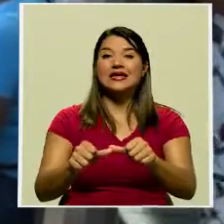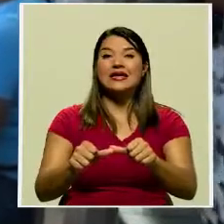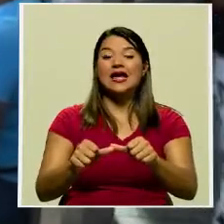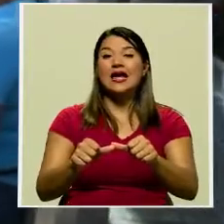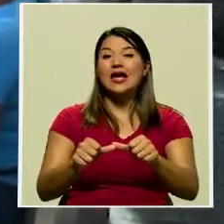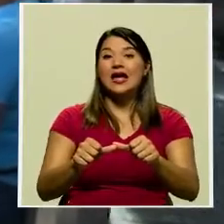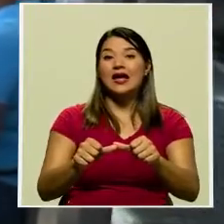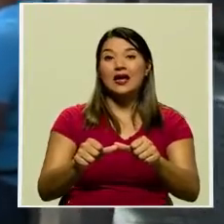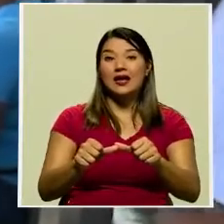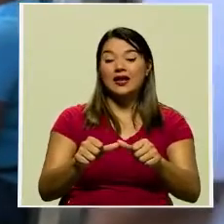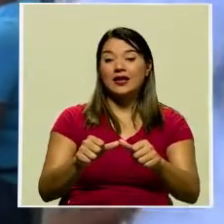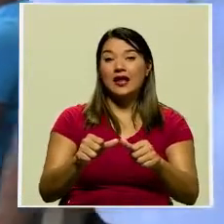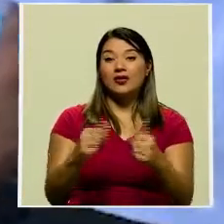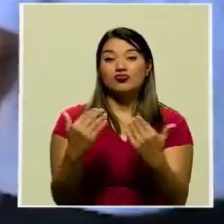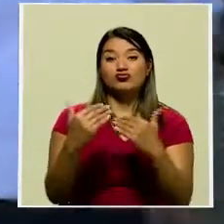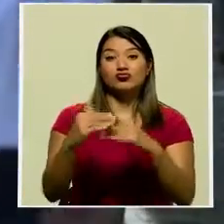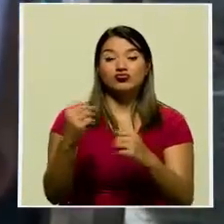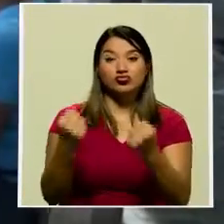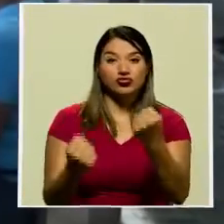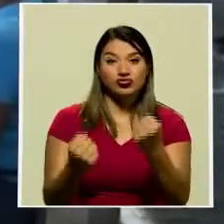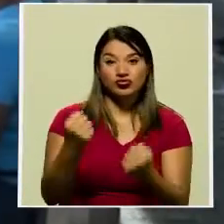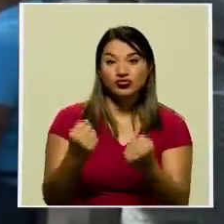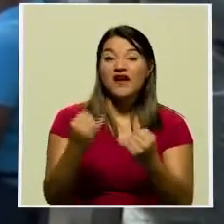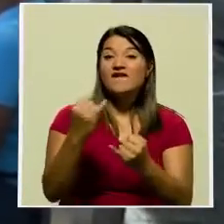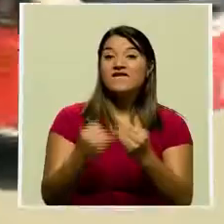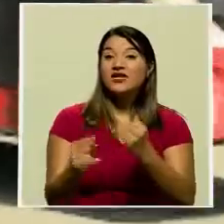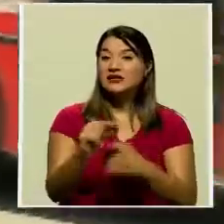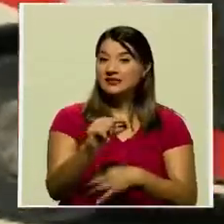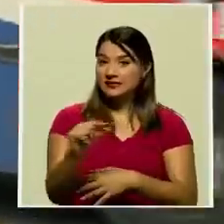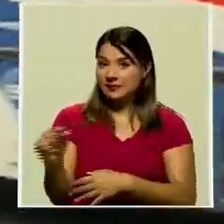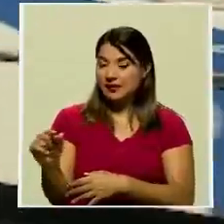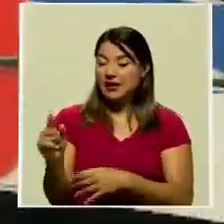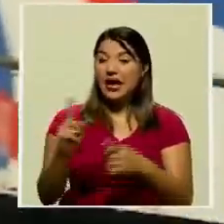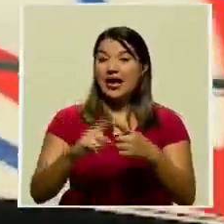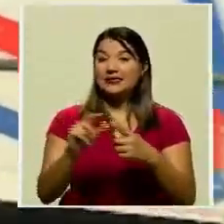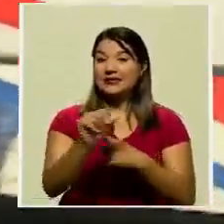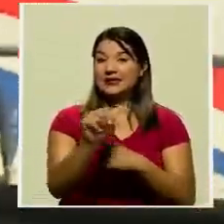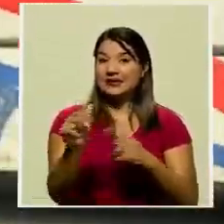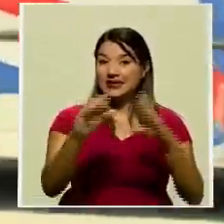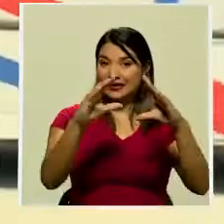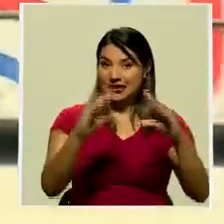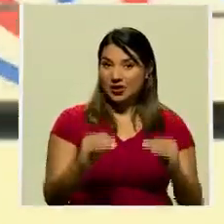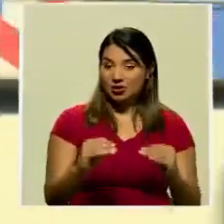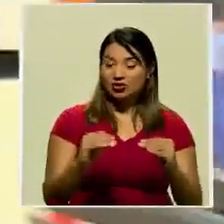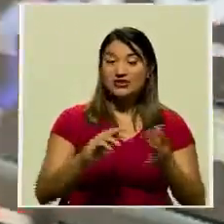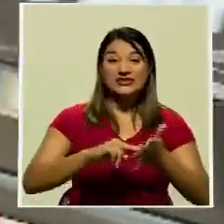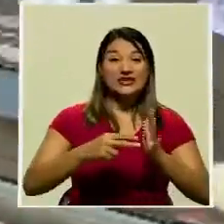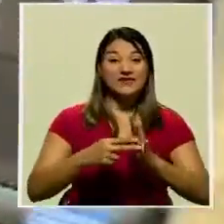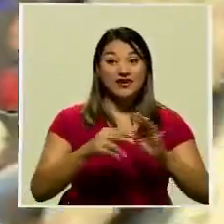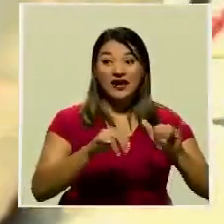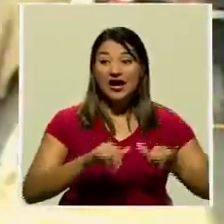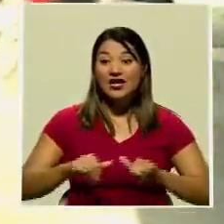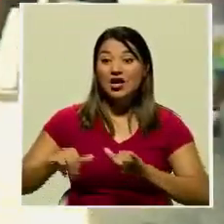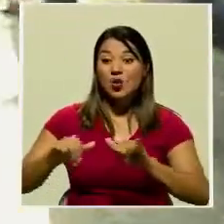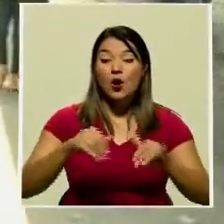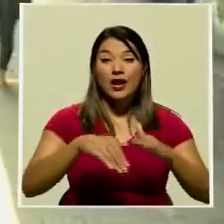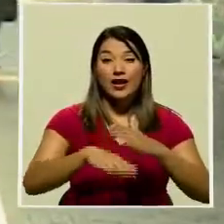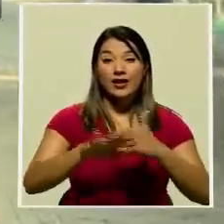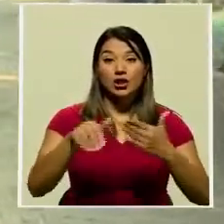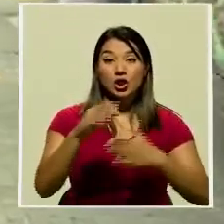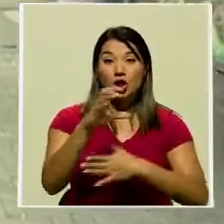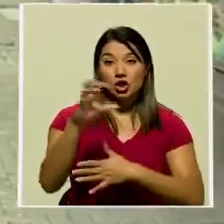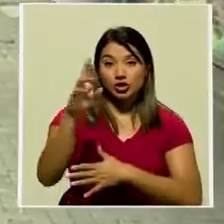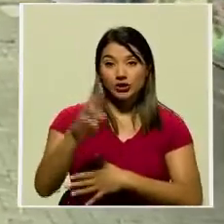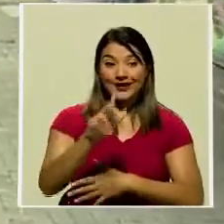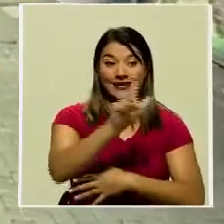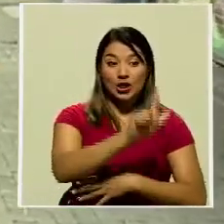hasta las 10 de la noche, de manera que se unifica la restricción vehicular sanitaria en todo el país de lunes a domingo de 10 de la noche